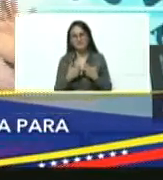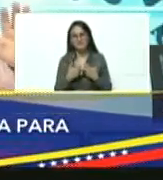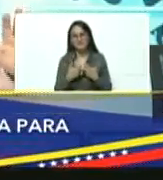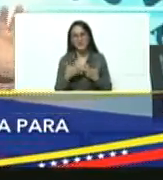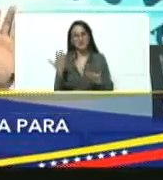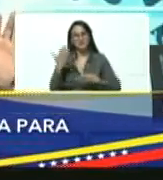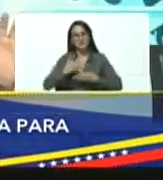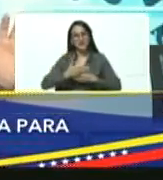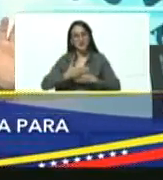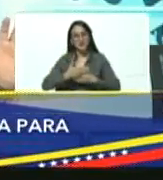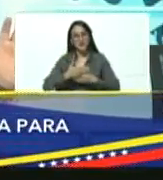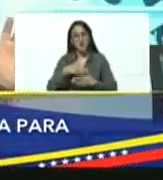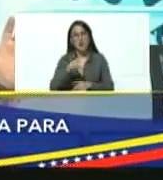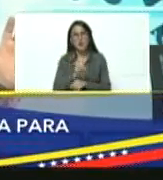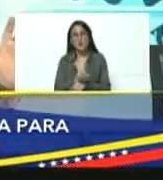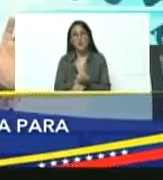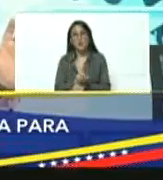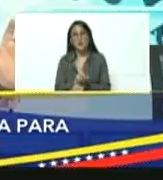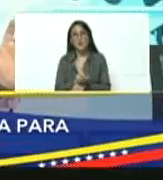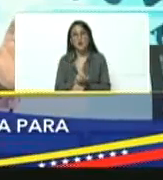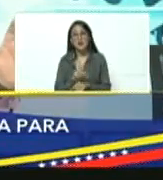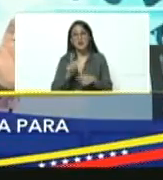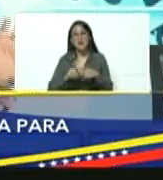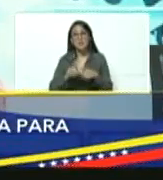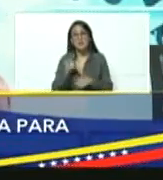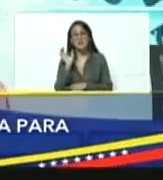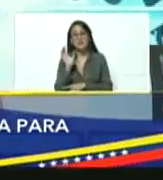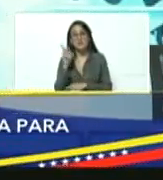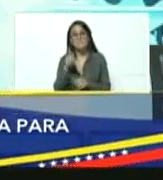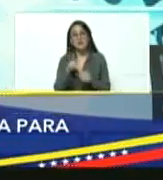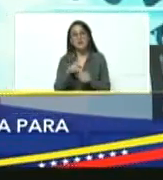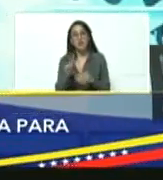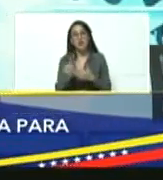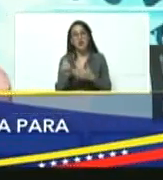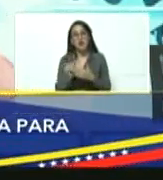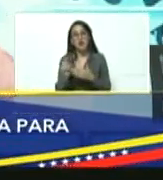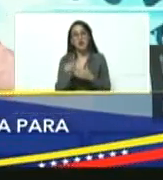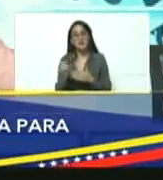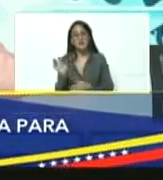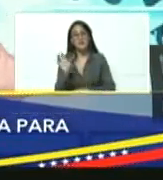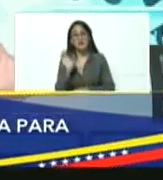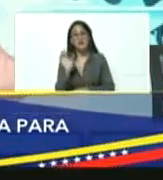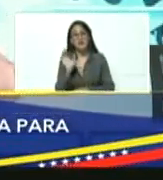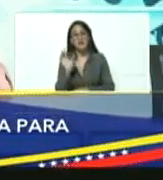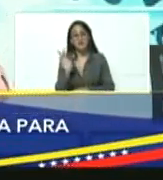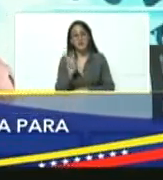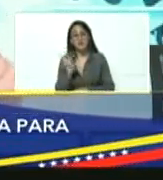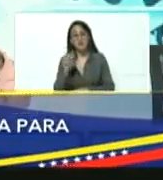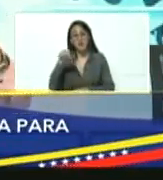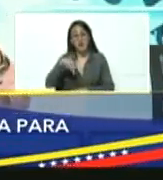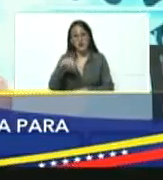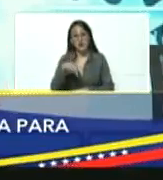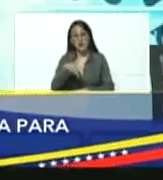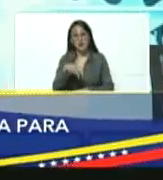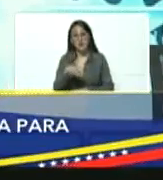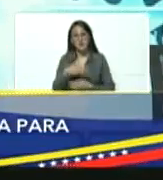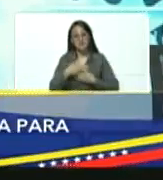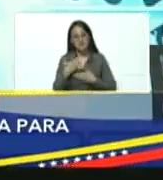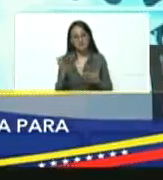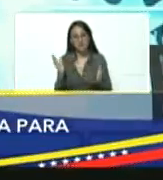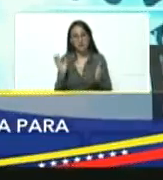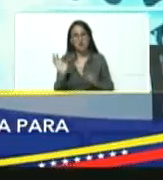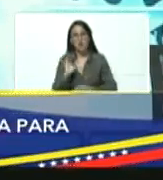fronteras, era una, que dependía del petrodólar. Que Venezuela, la de hoy, la de la apertura con Colombia,